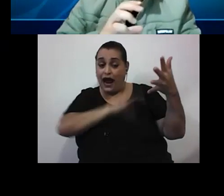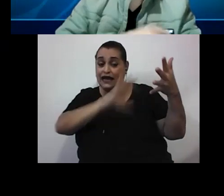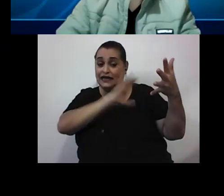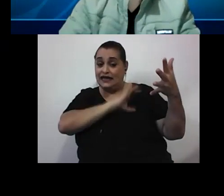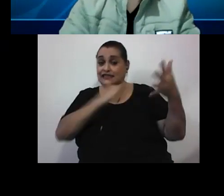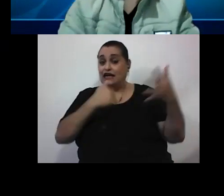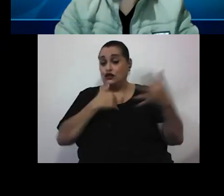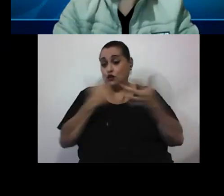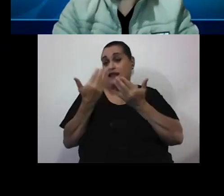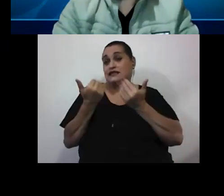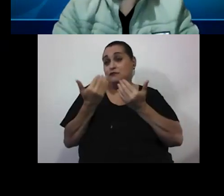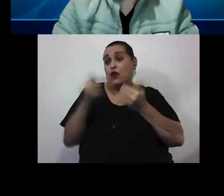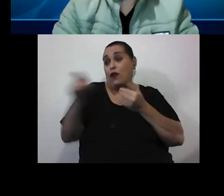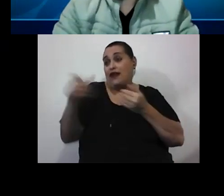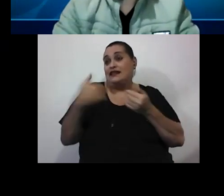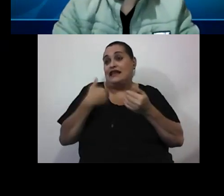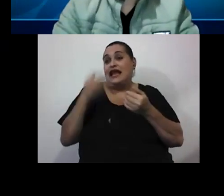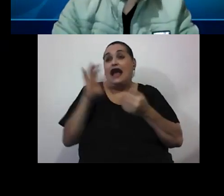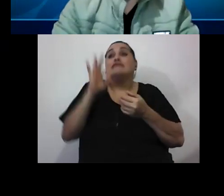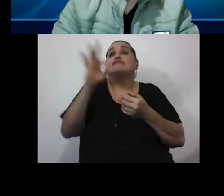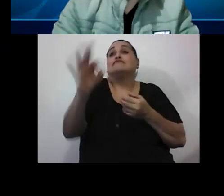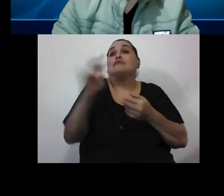alumno tenga a los 25 años.